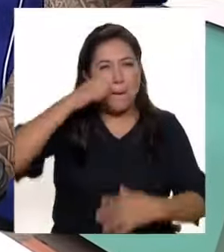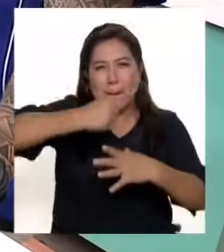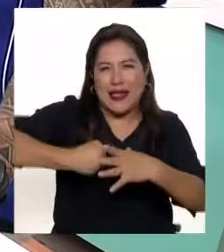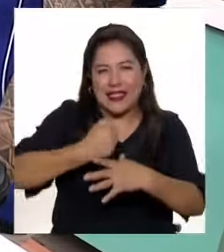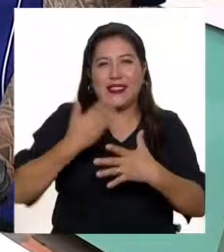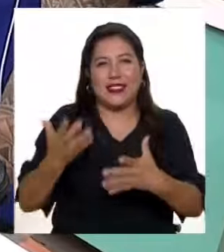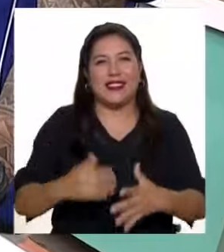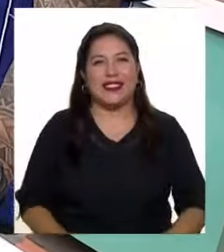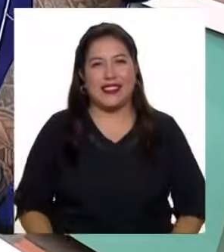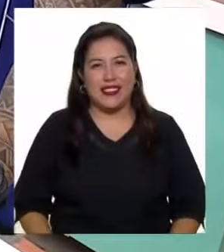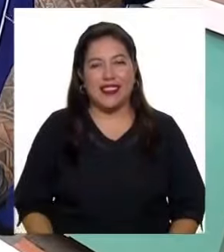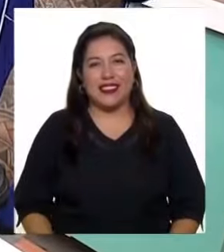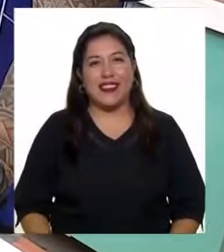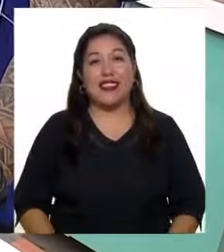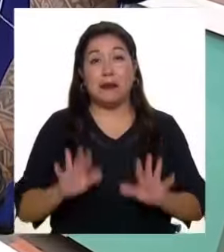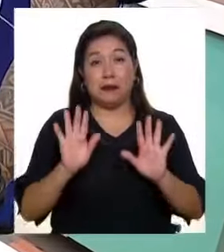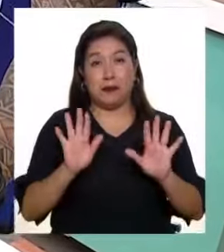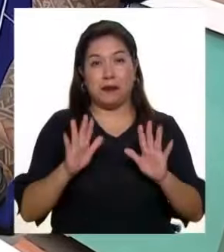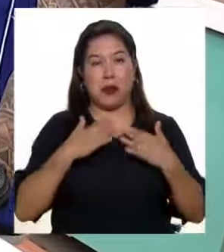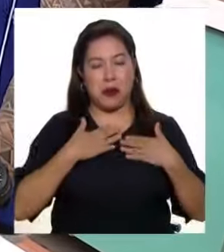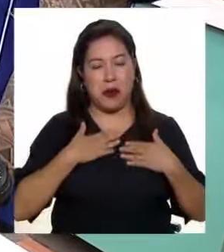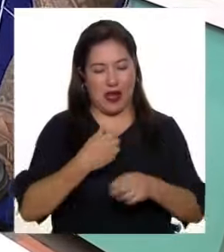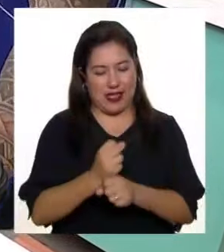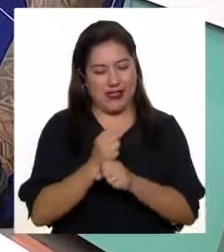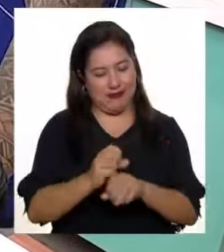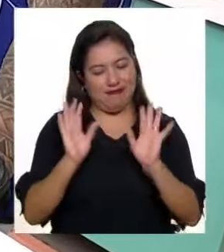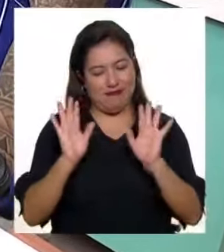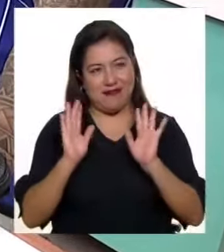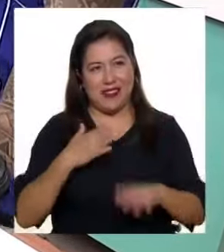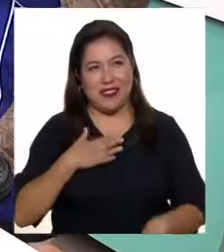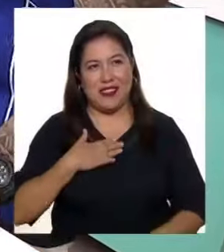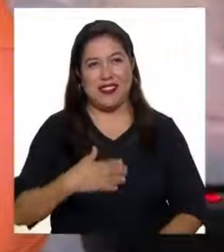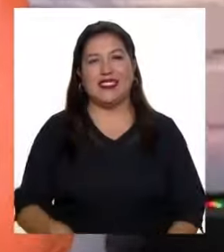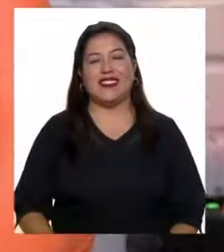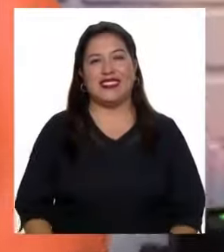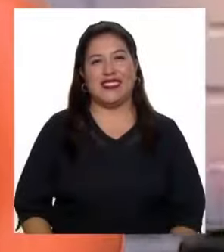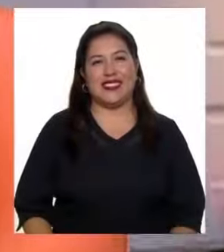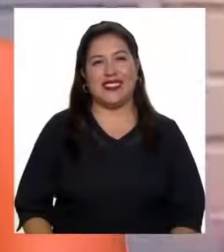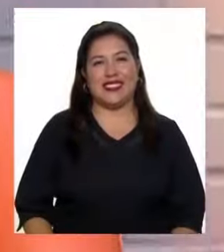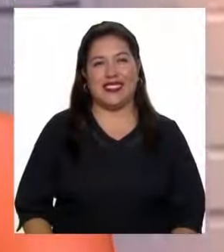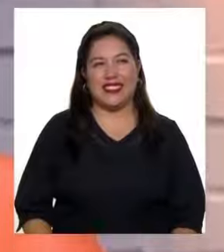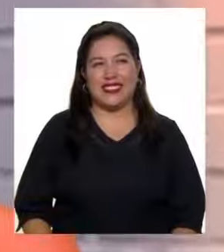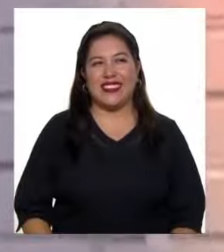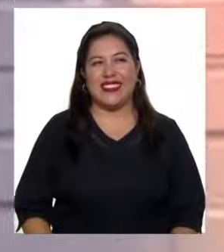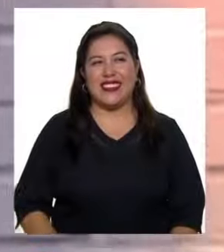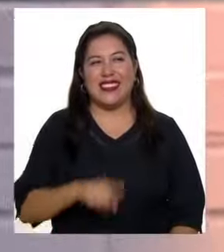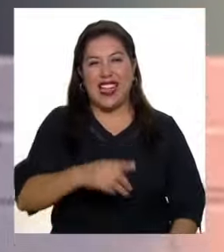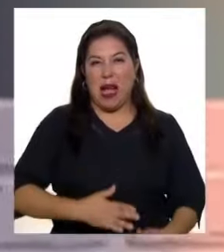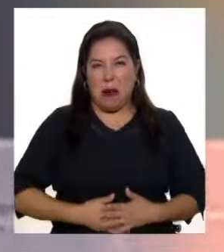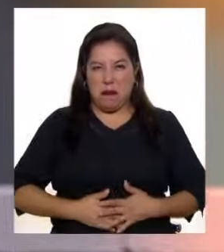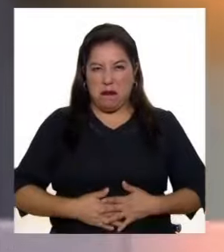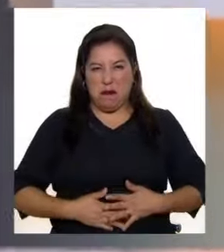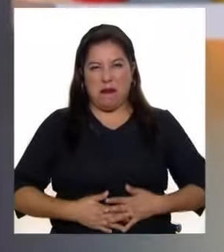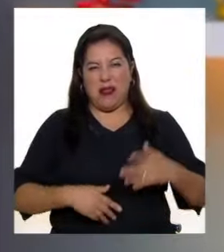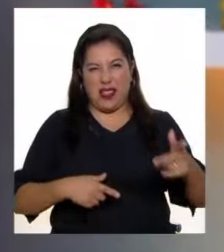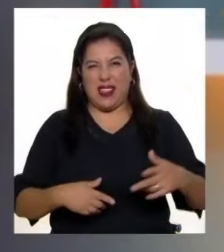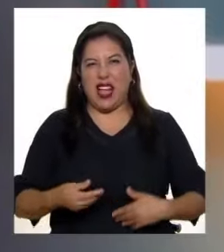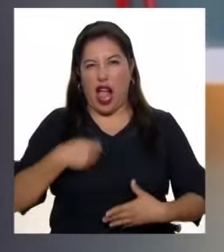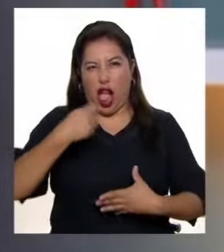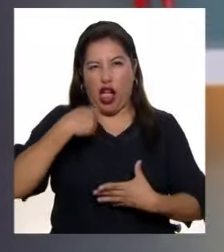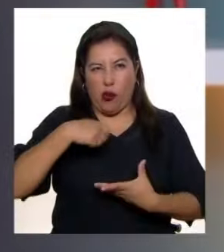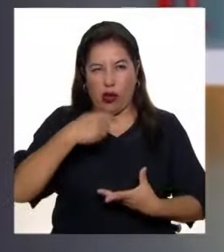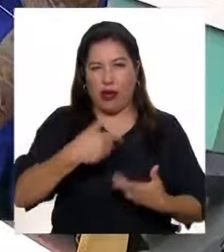Esa barriguita. ¿Qué barriguita? Yo la hago. Yo la hago. Tiene comida de más conectado, tiene sushi, tiene todo un